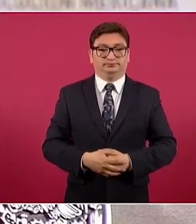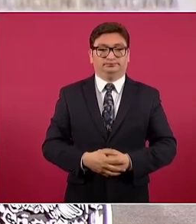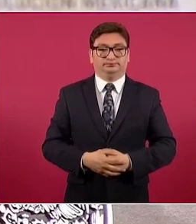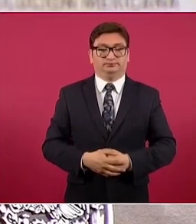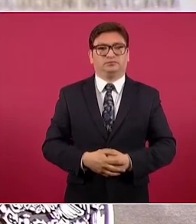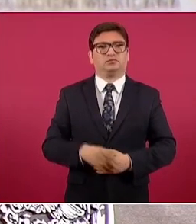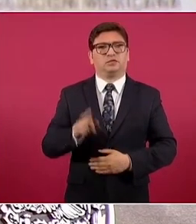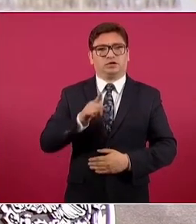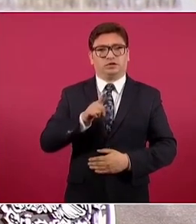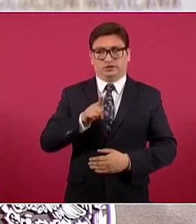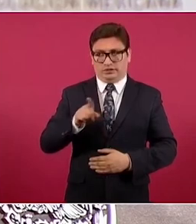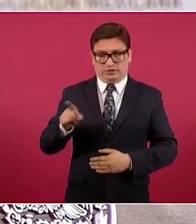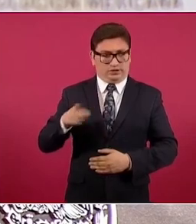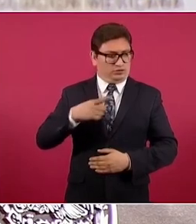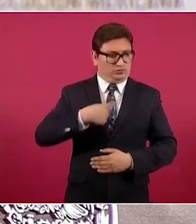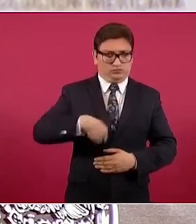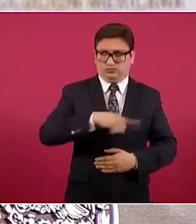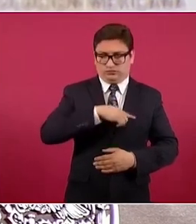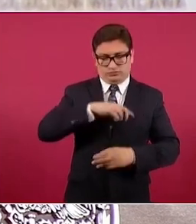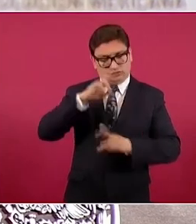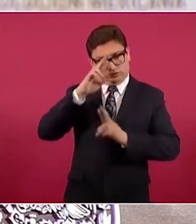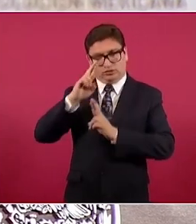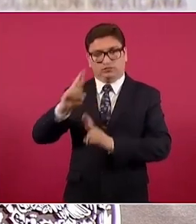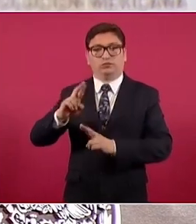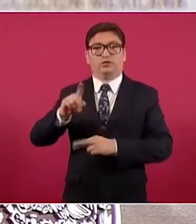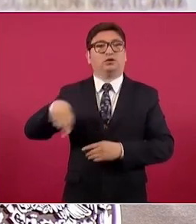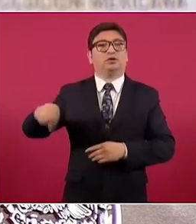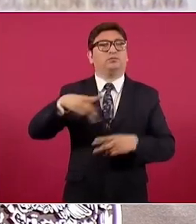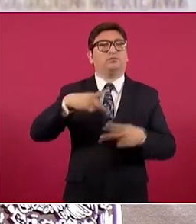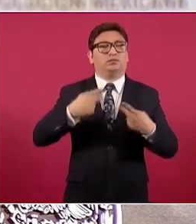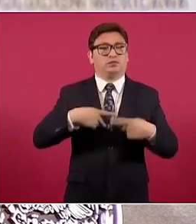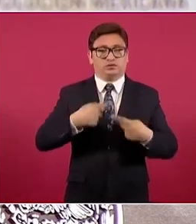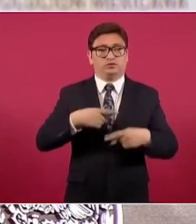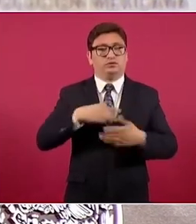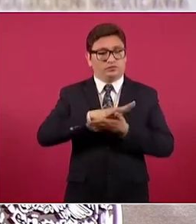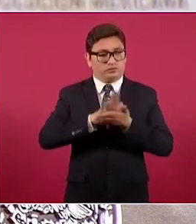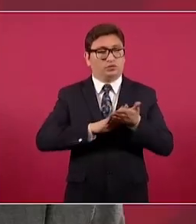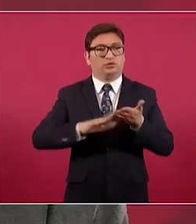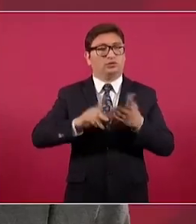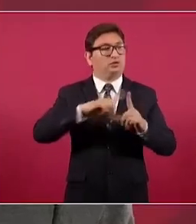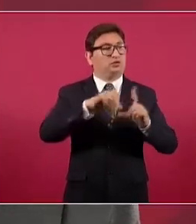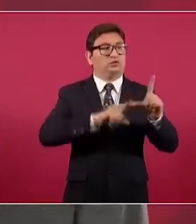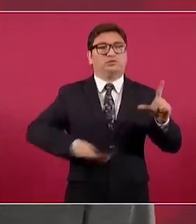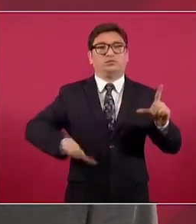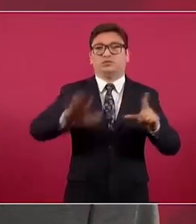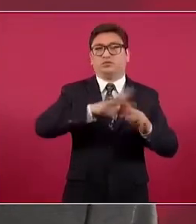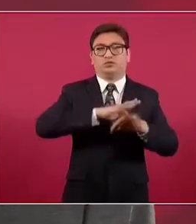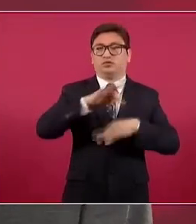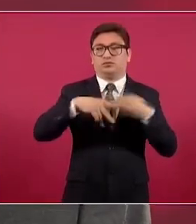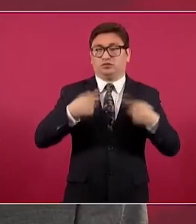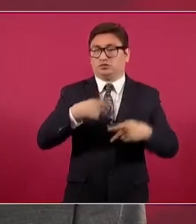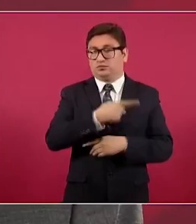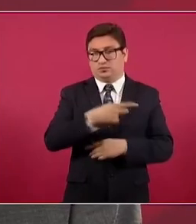Y tienen todo nuestro respeto. Miren, la gente humilde en el país, los más pobres,